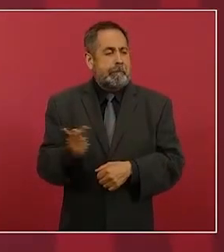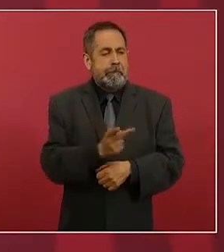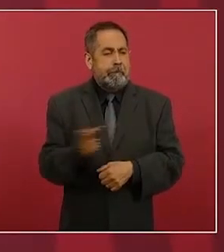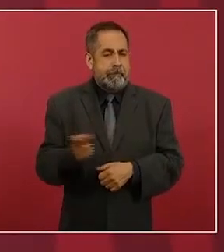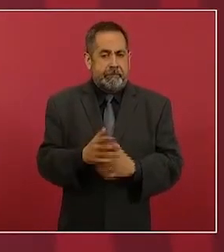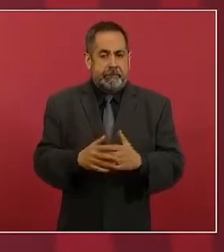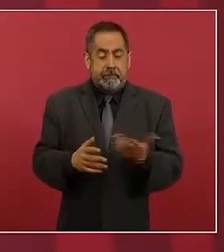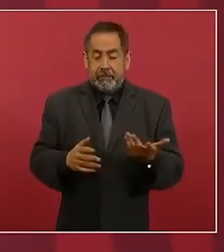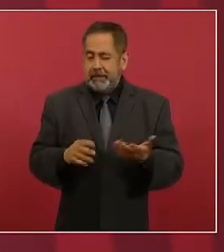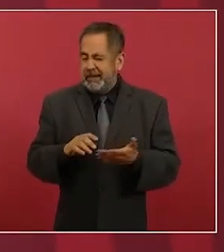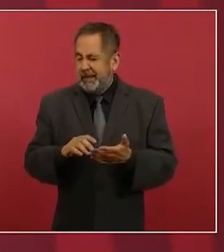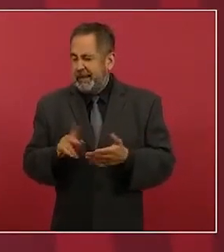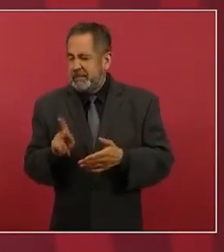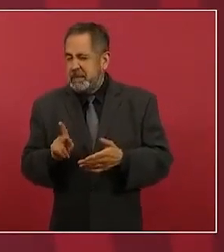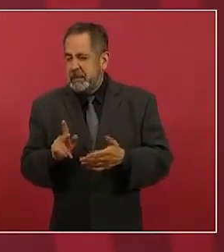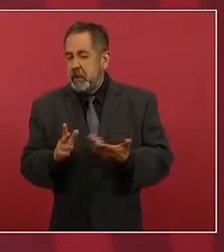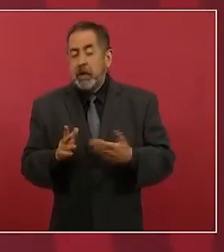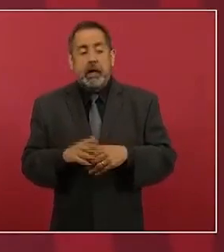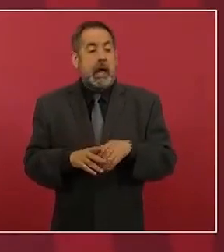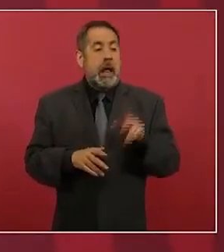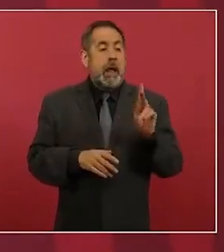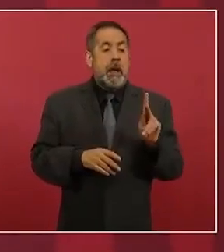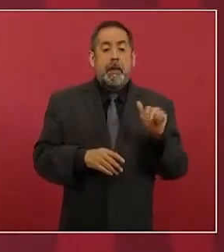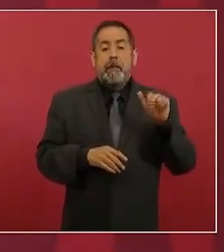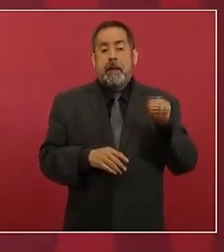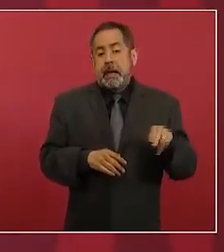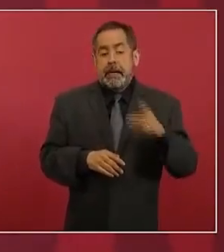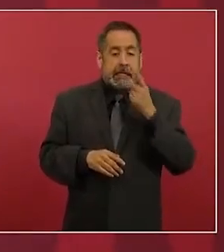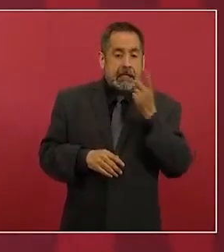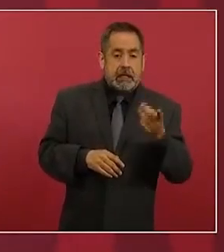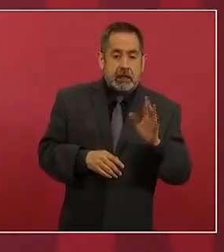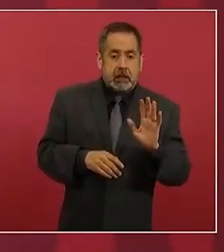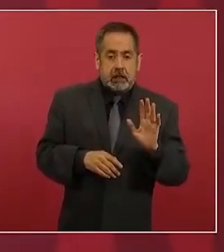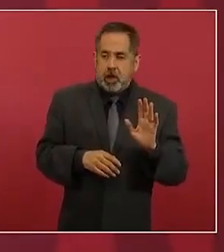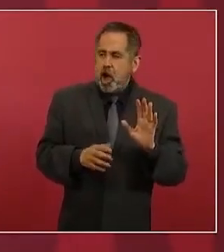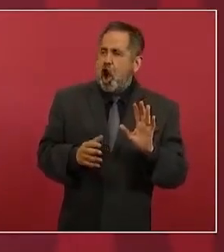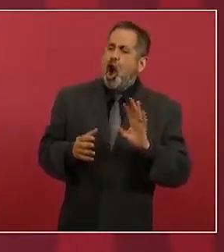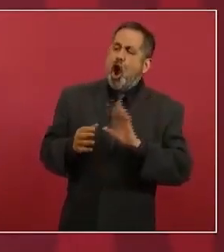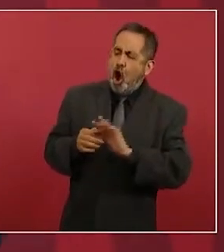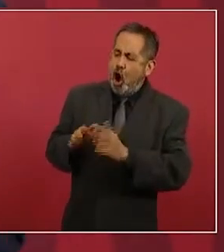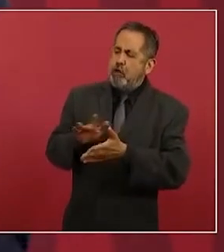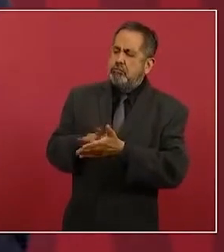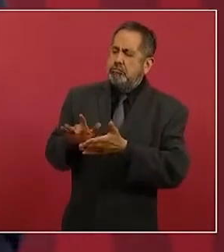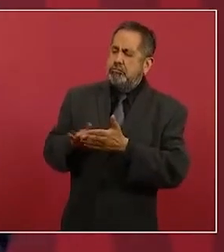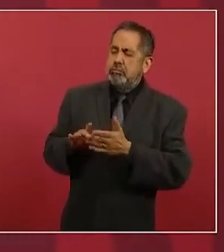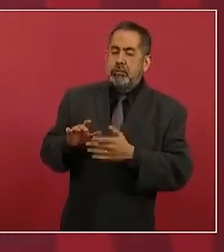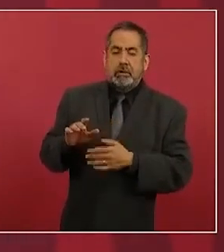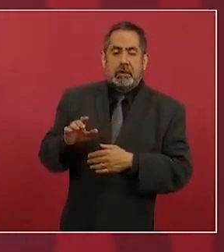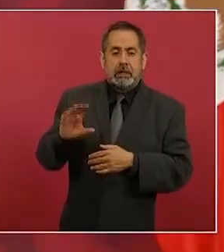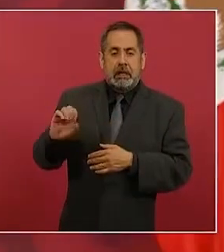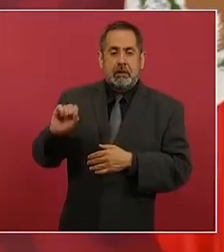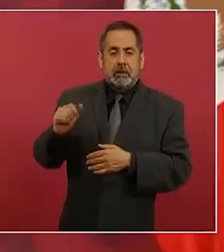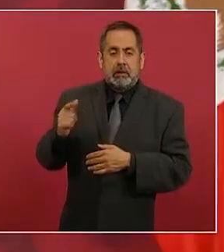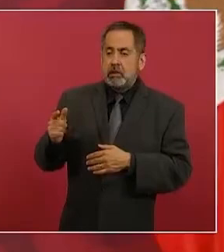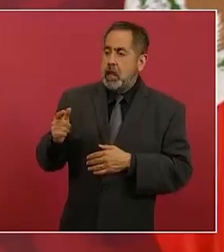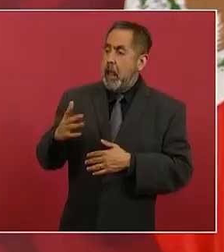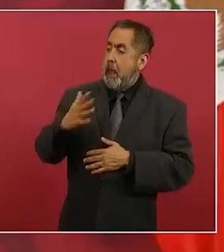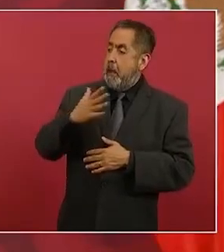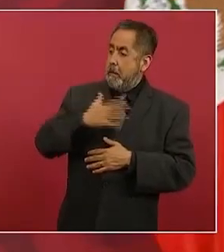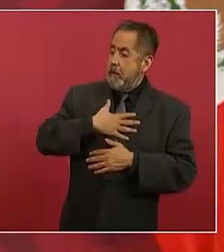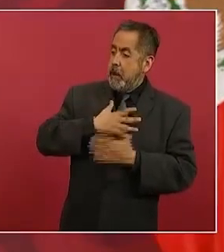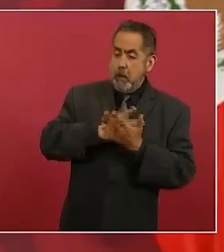decía el PAN, es que estamos con Salinas porque está aplicando